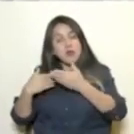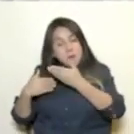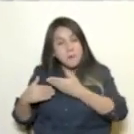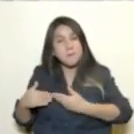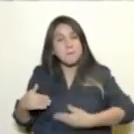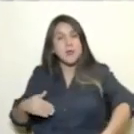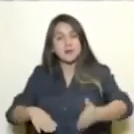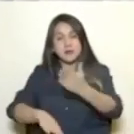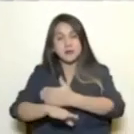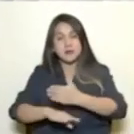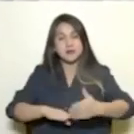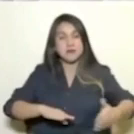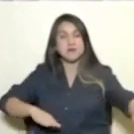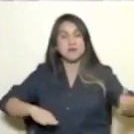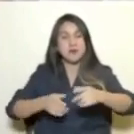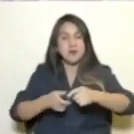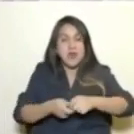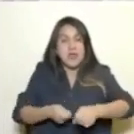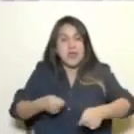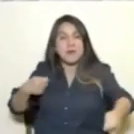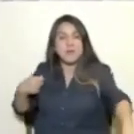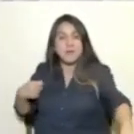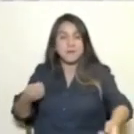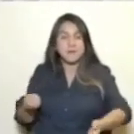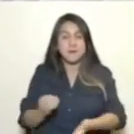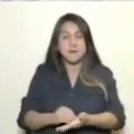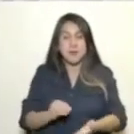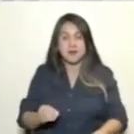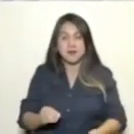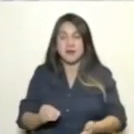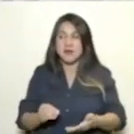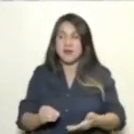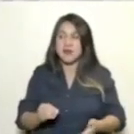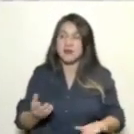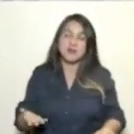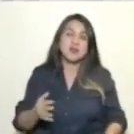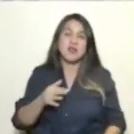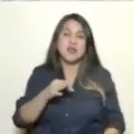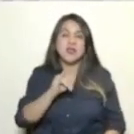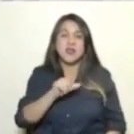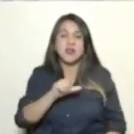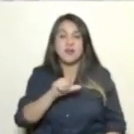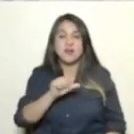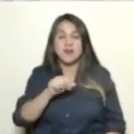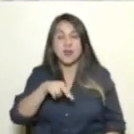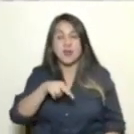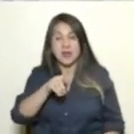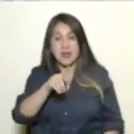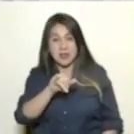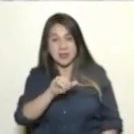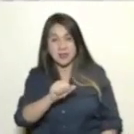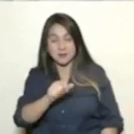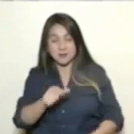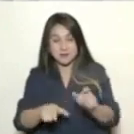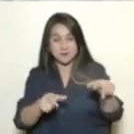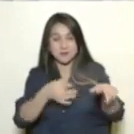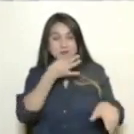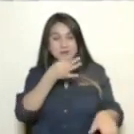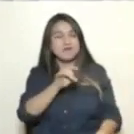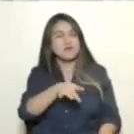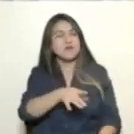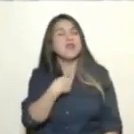que con esto nosotros, ya. Y los finlandeses dicen, mire, ¿saben lo que pasa? Que